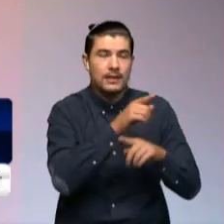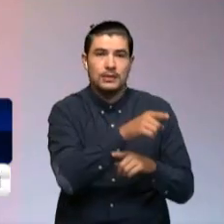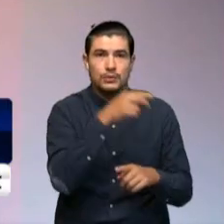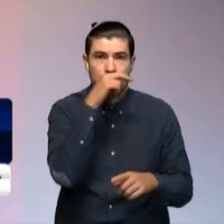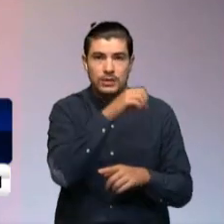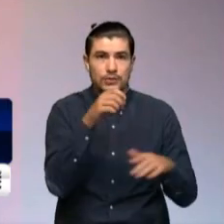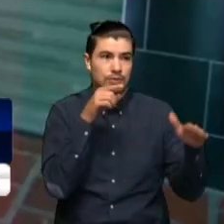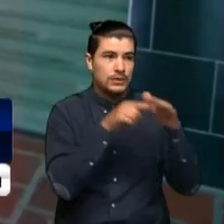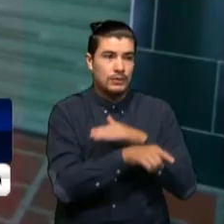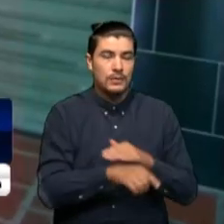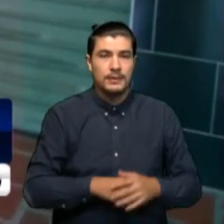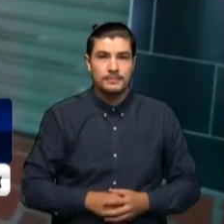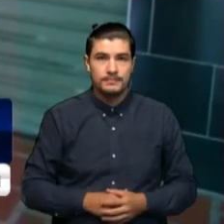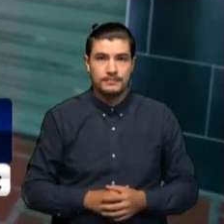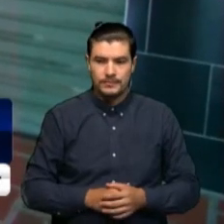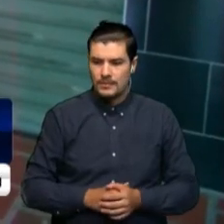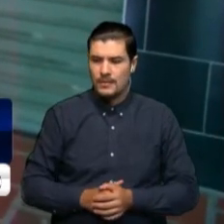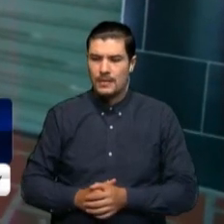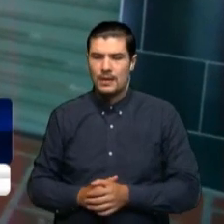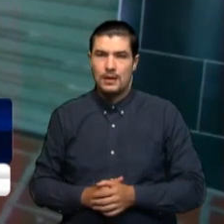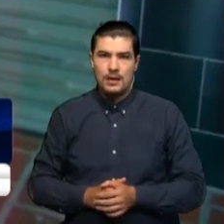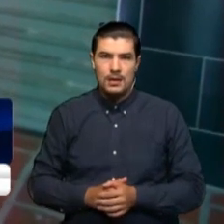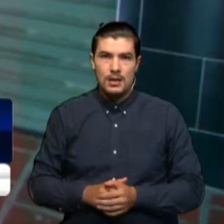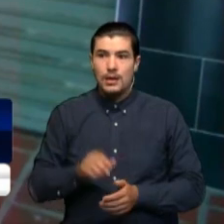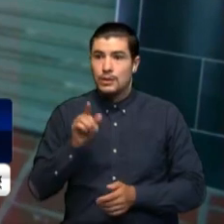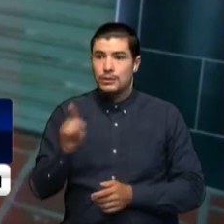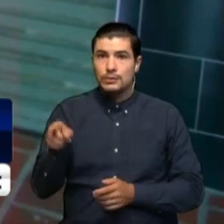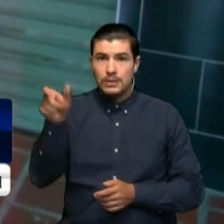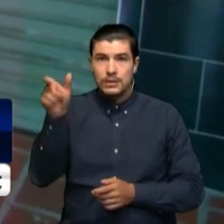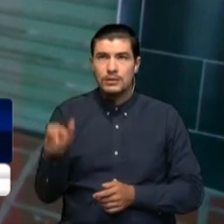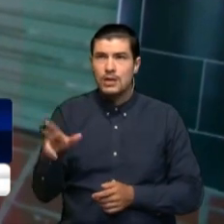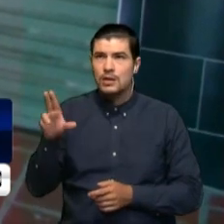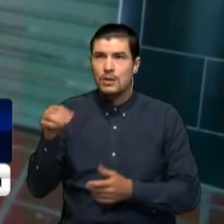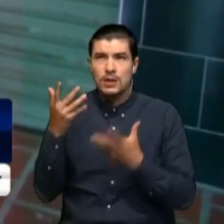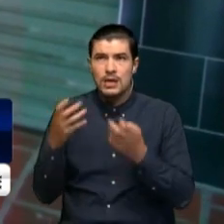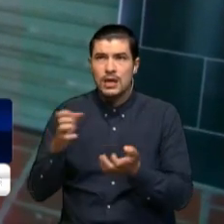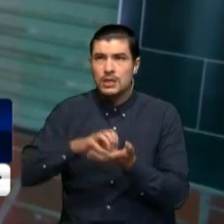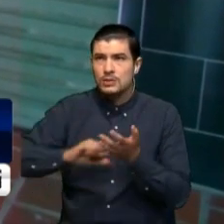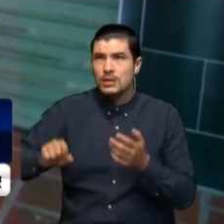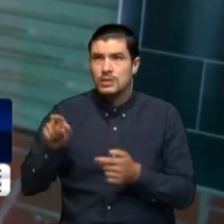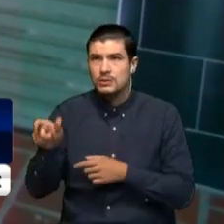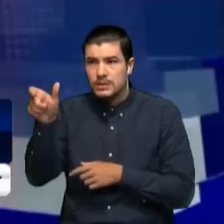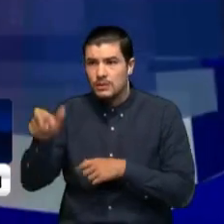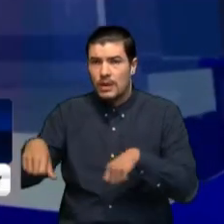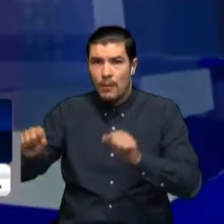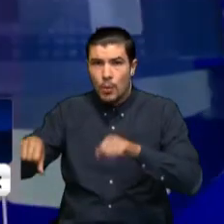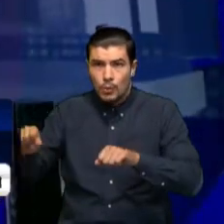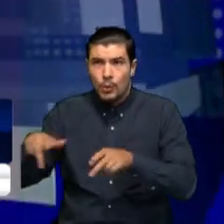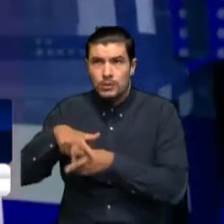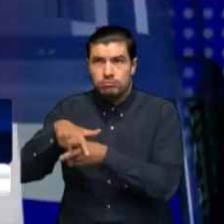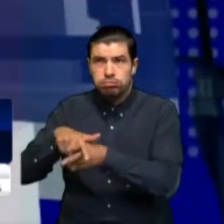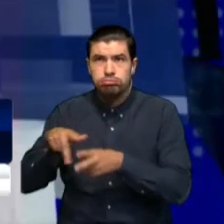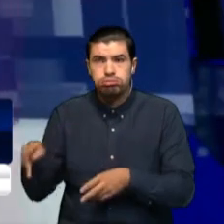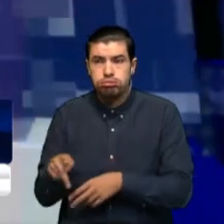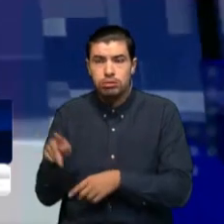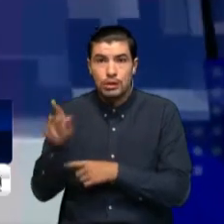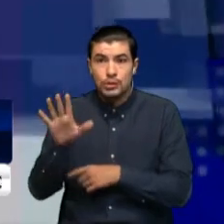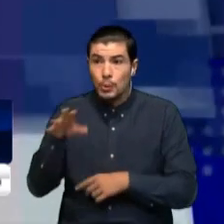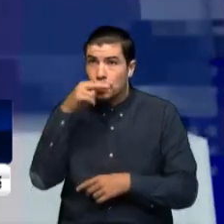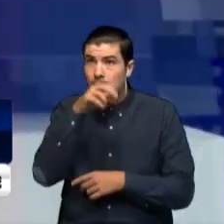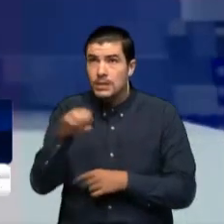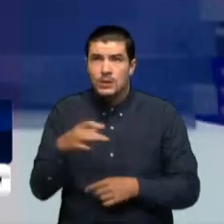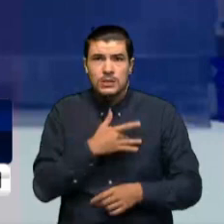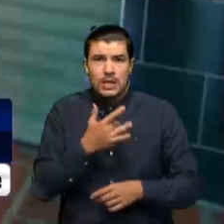José. No se quería soltar de la persona que lo llevaba hacia la escuela, por cuanto el niño sintió